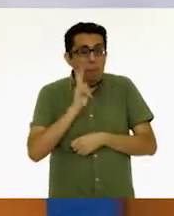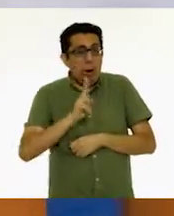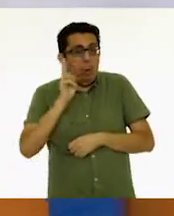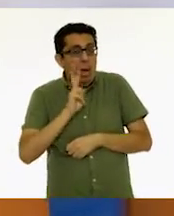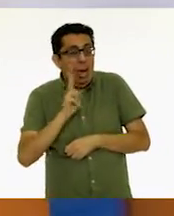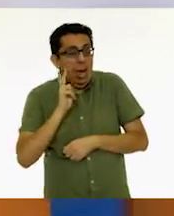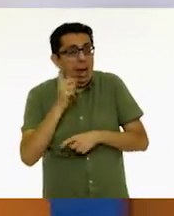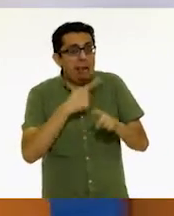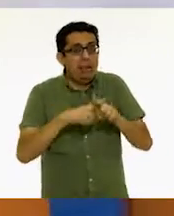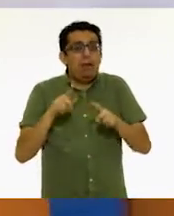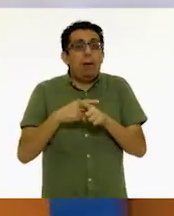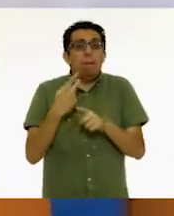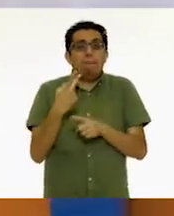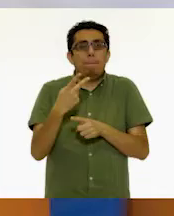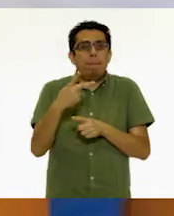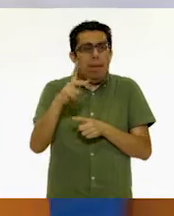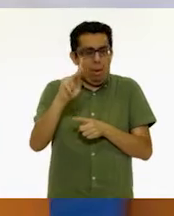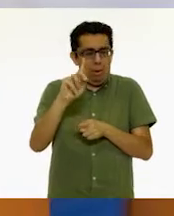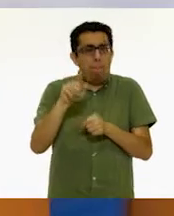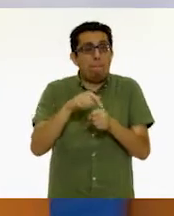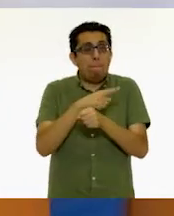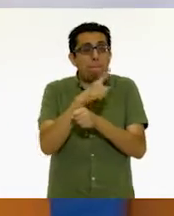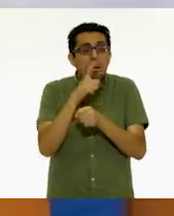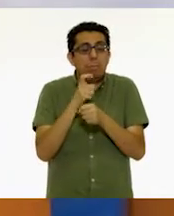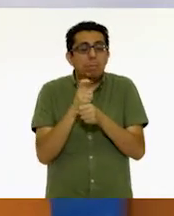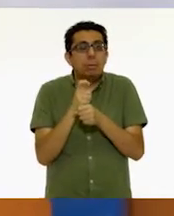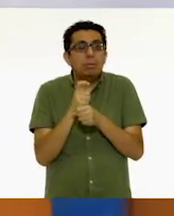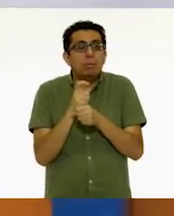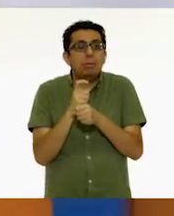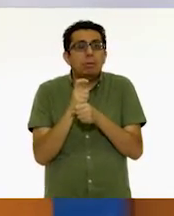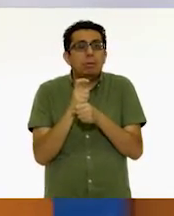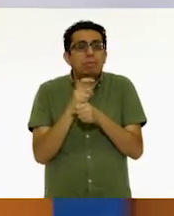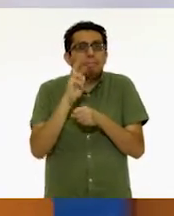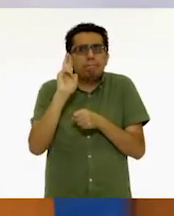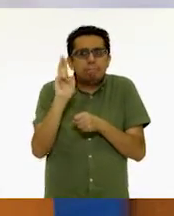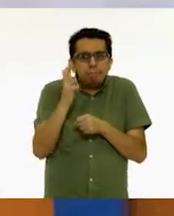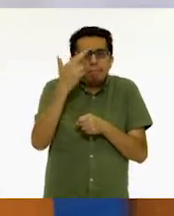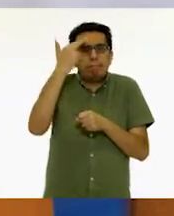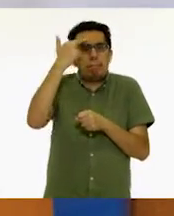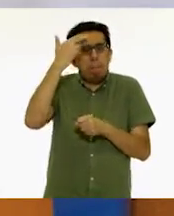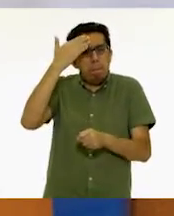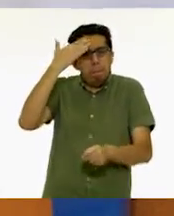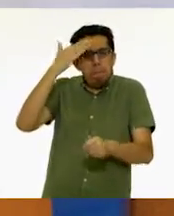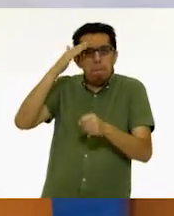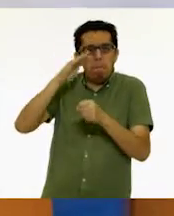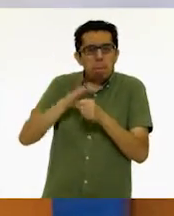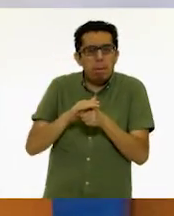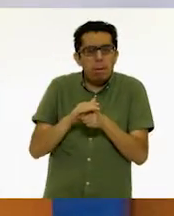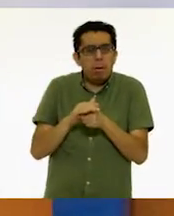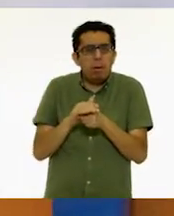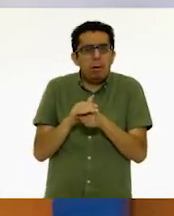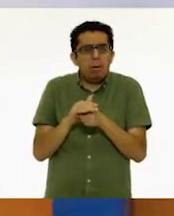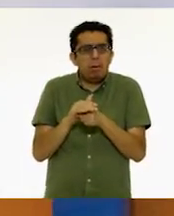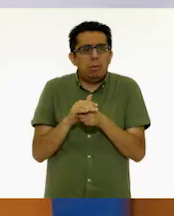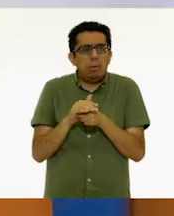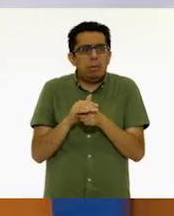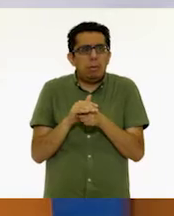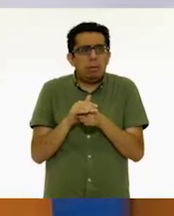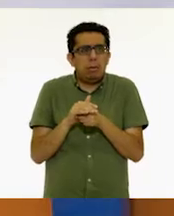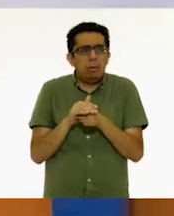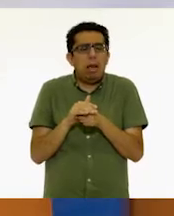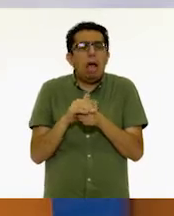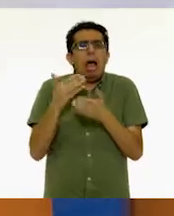Pero primero, ¿qué les parece si refrescamos un poquito la memoria con todo lo que nos enseñaron